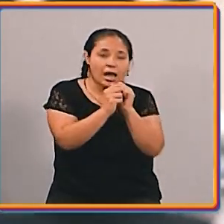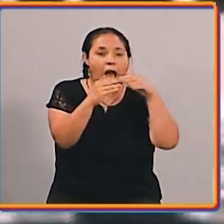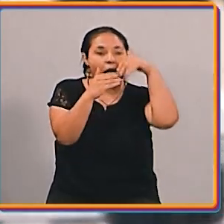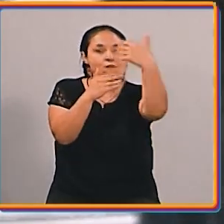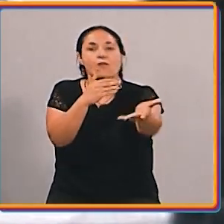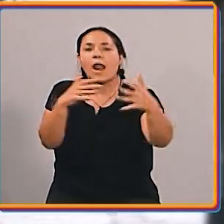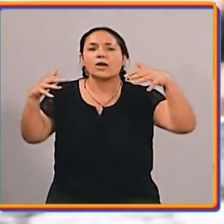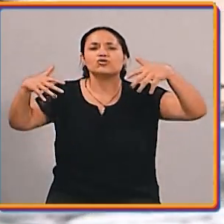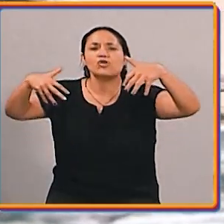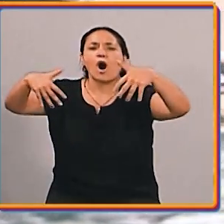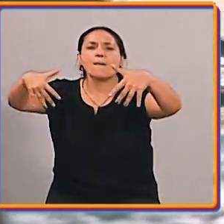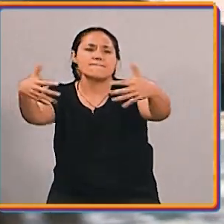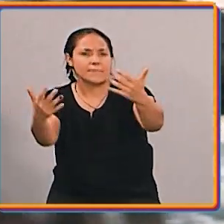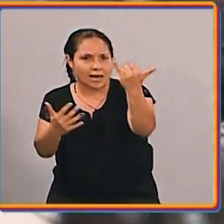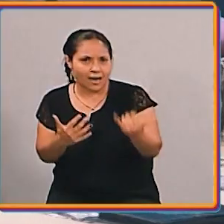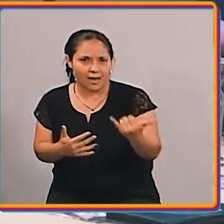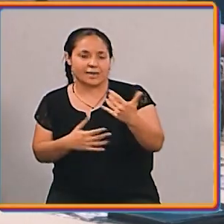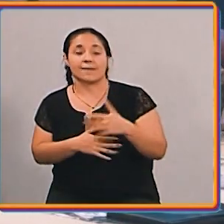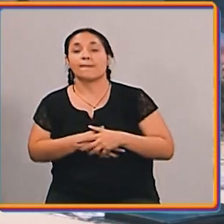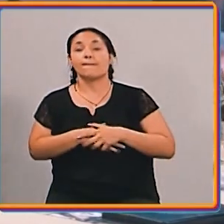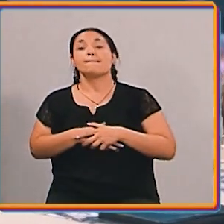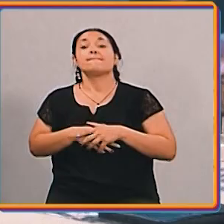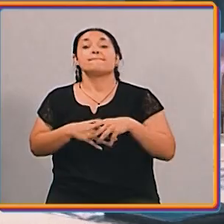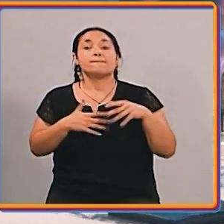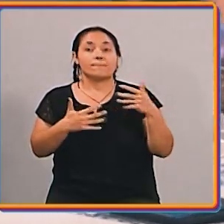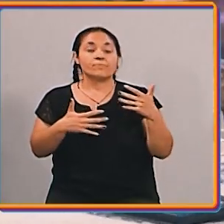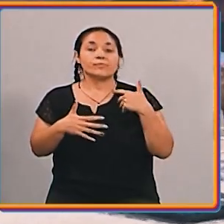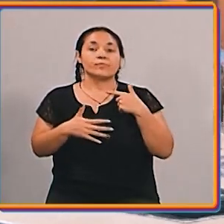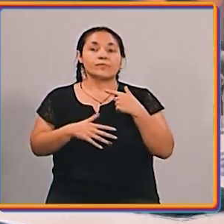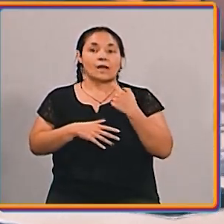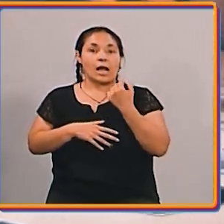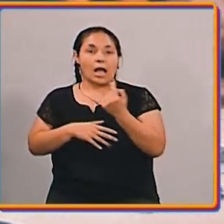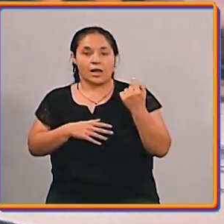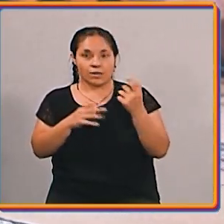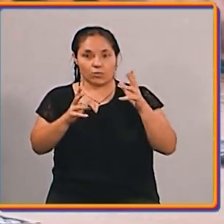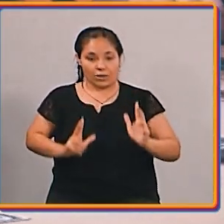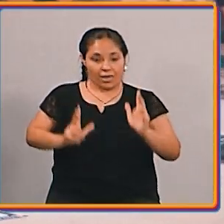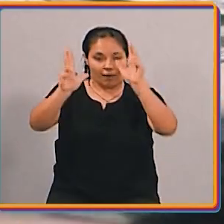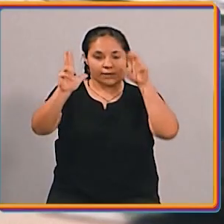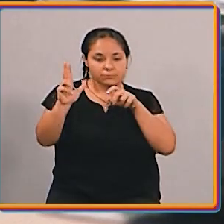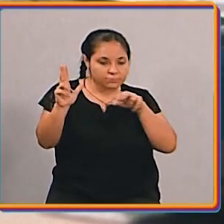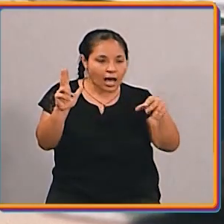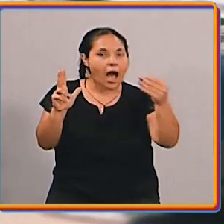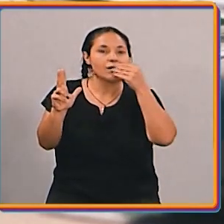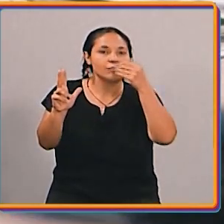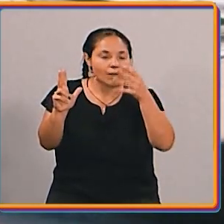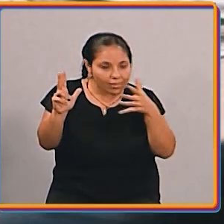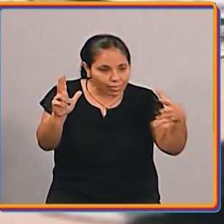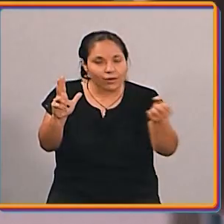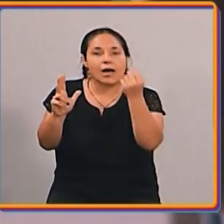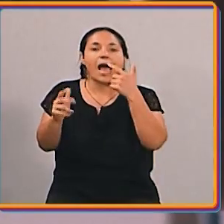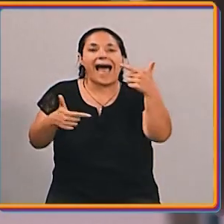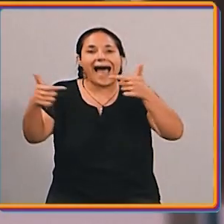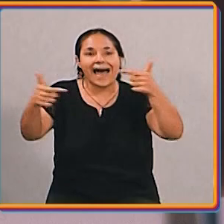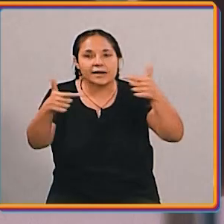de la plaga zombie que hay afuera. Cada personaje deberá salir de su colonia en busca de alimentos, herramientas,